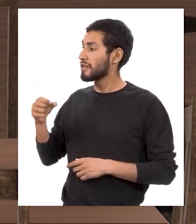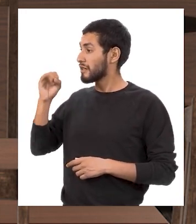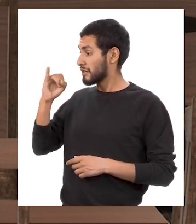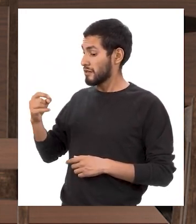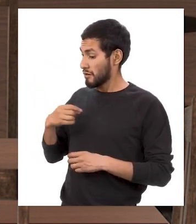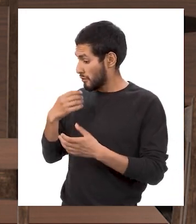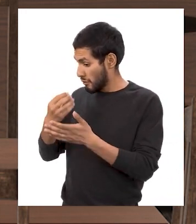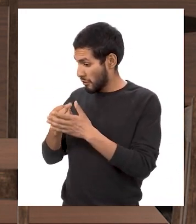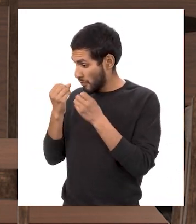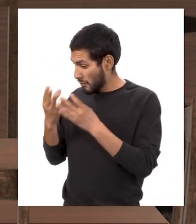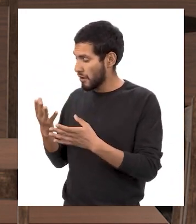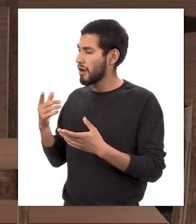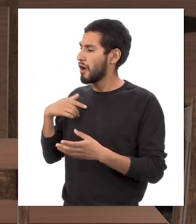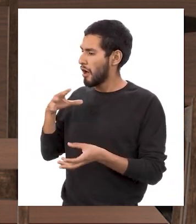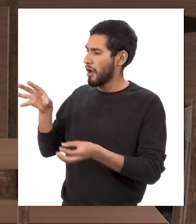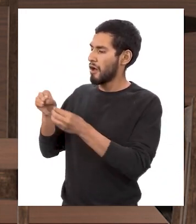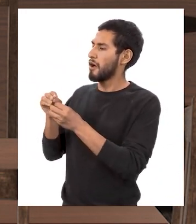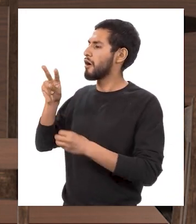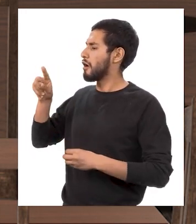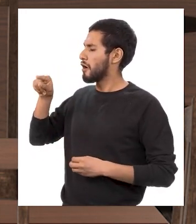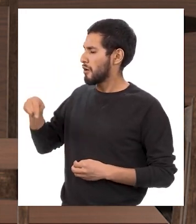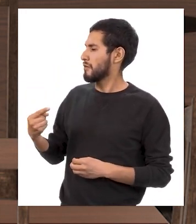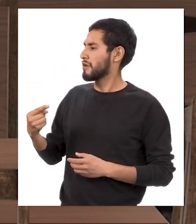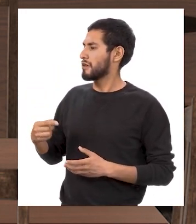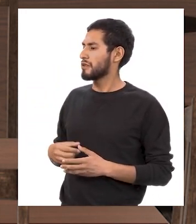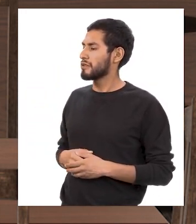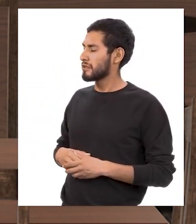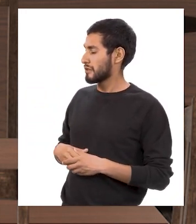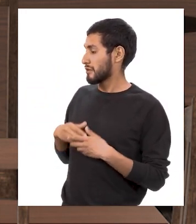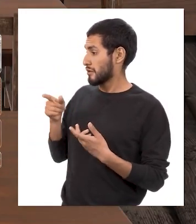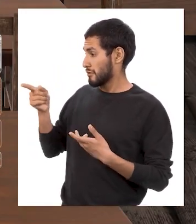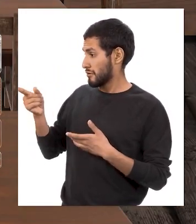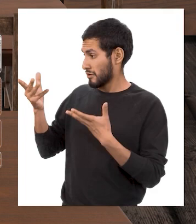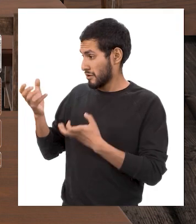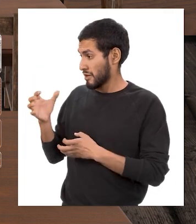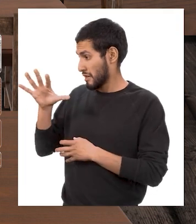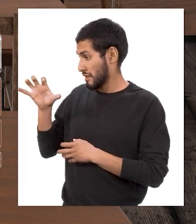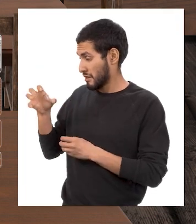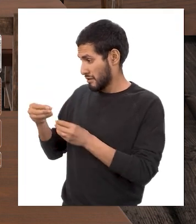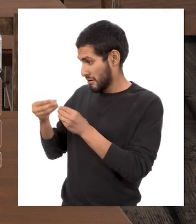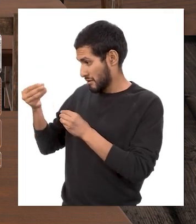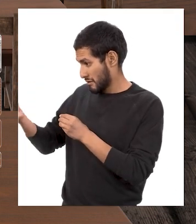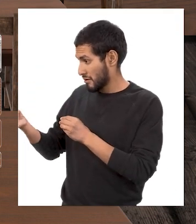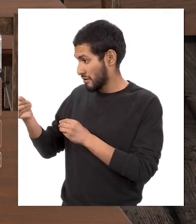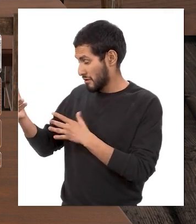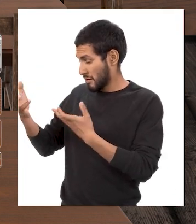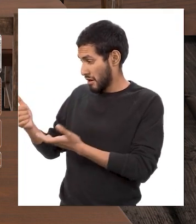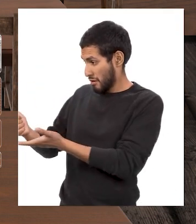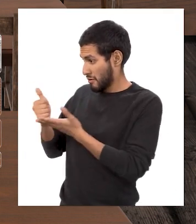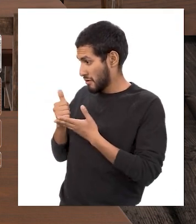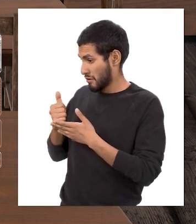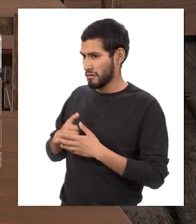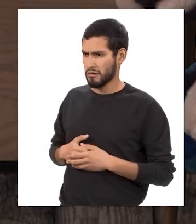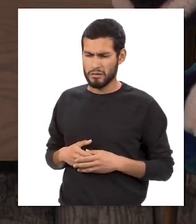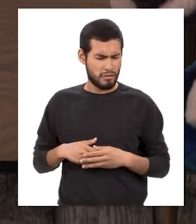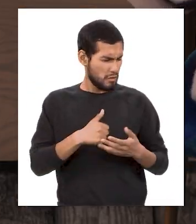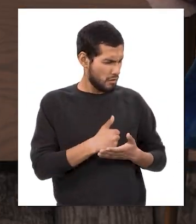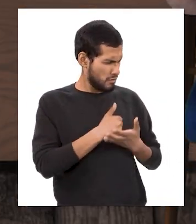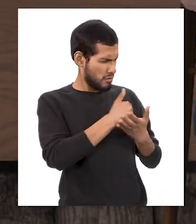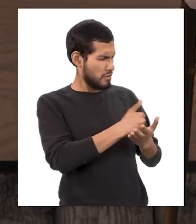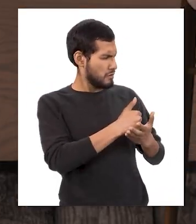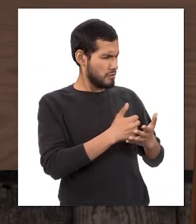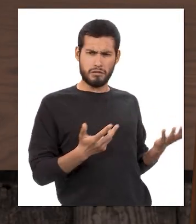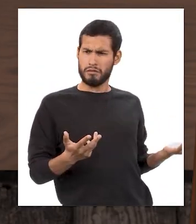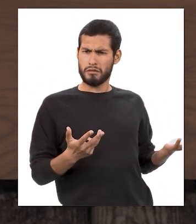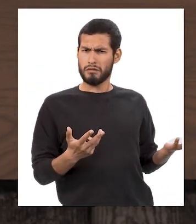55.000. Y si salgo bien, gano una prima de 2.000 libras. ¿Desearía 500 con la condición de ayudarme?